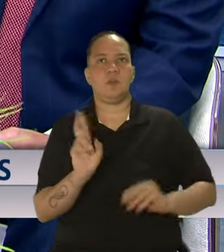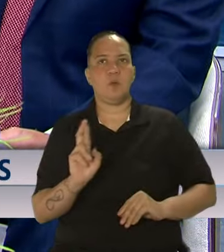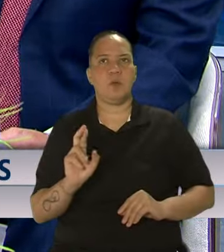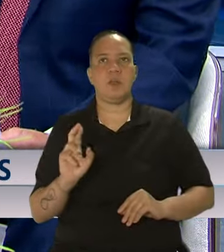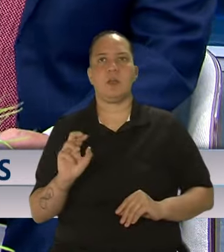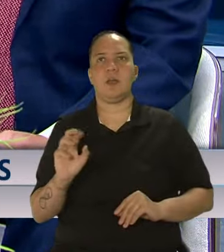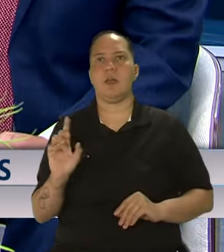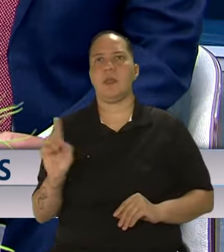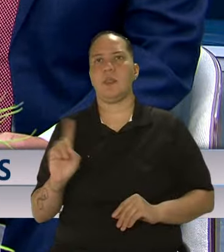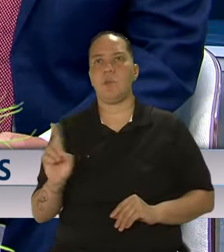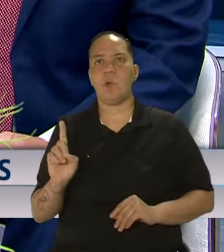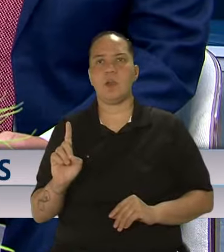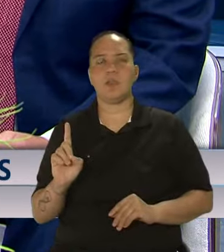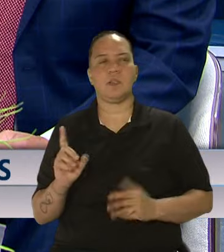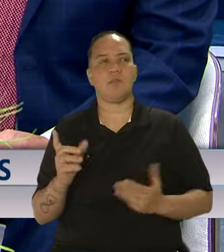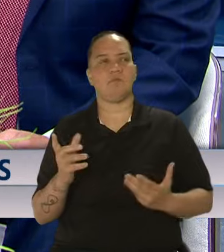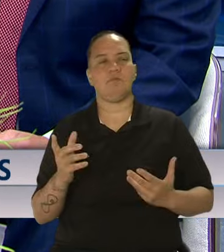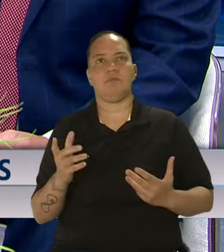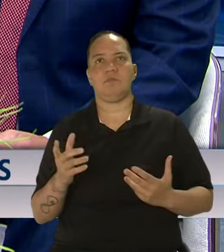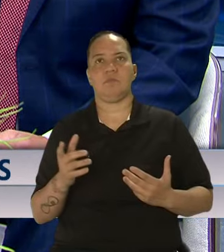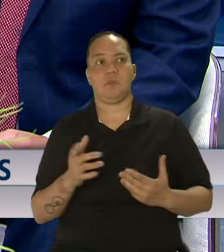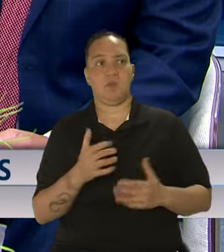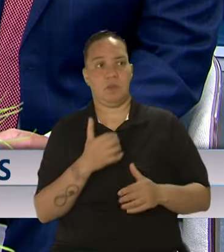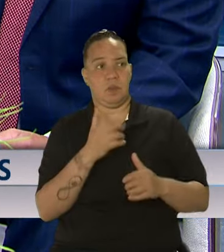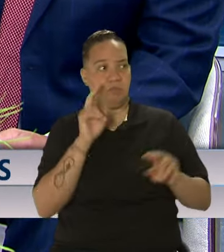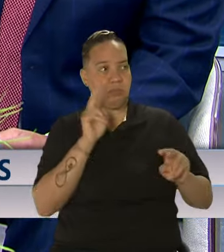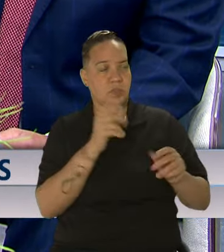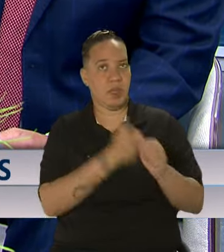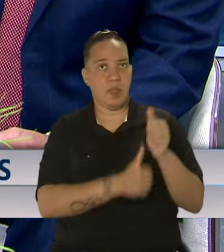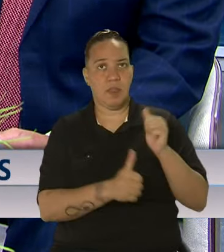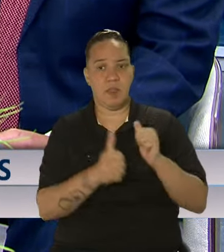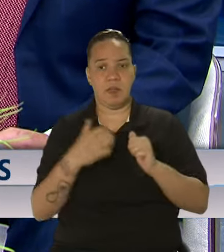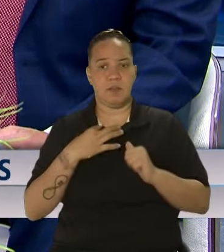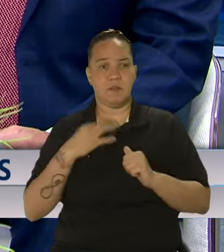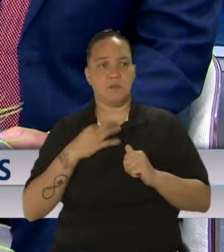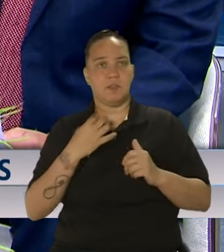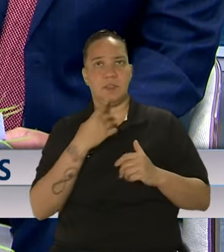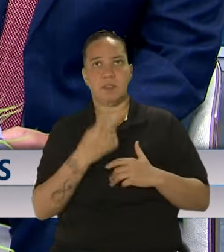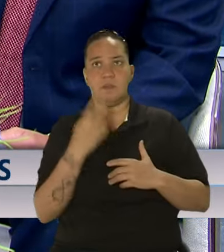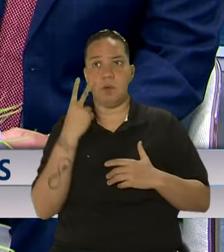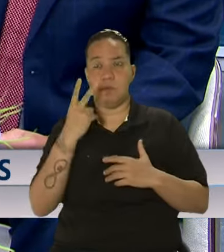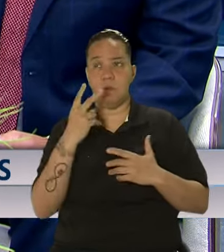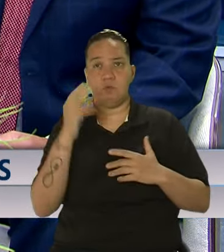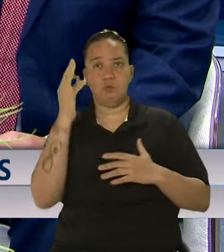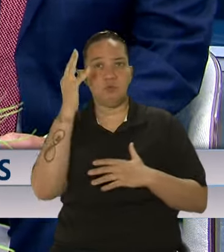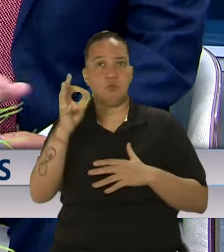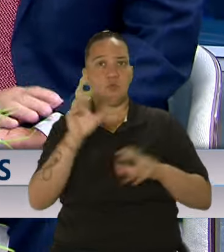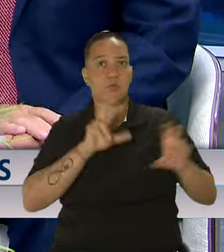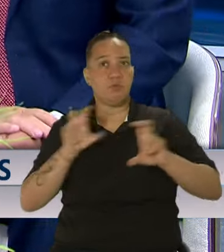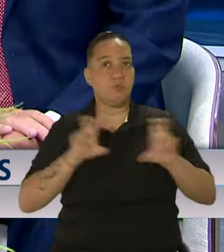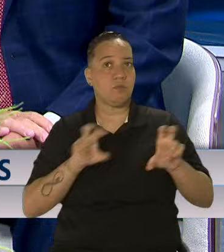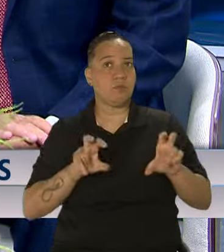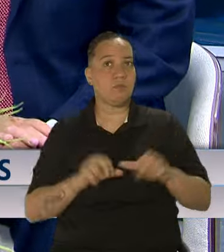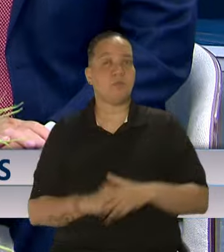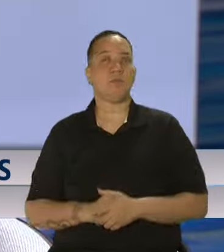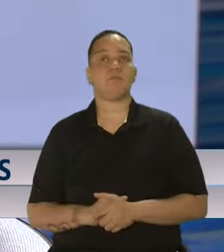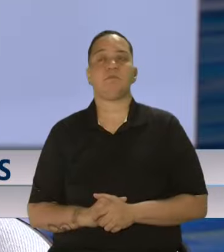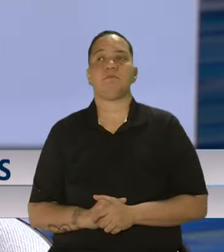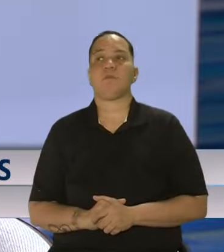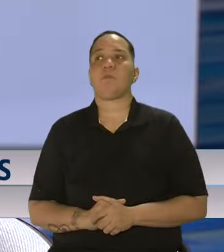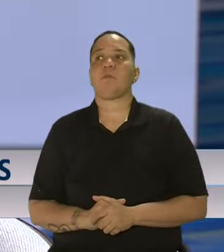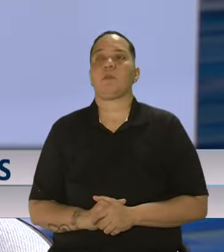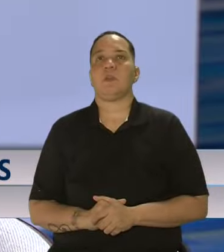mercados están pendientes a lo que cada candidato dice para efectos de ver su futuro en términos de inversiones el